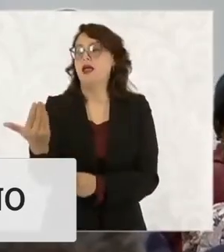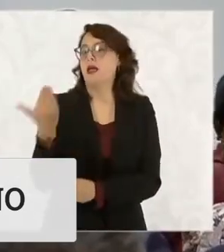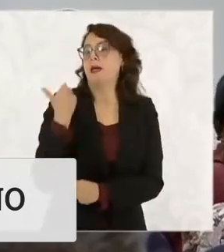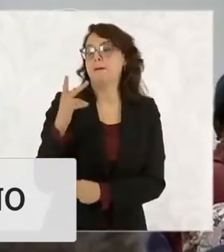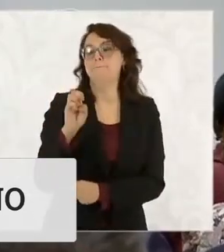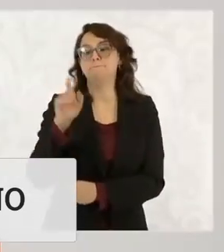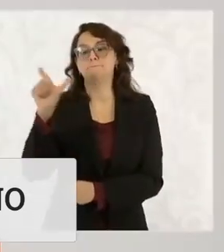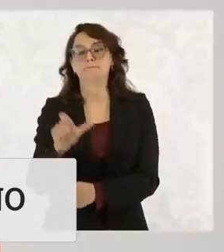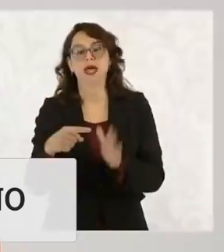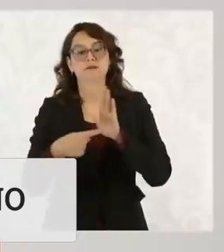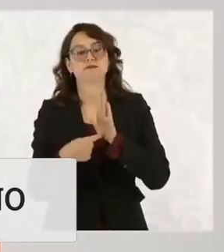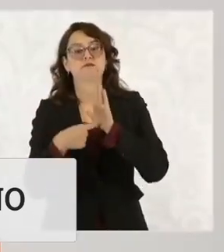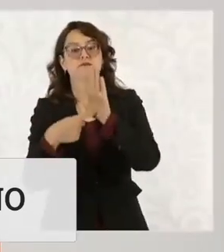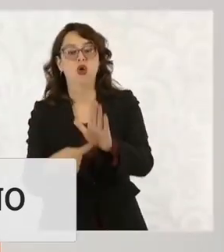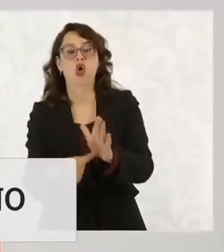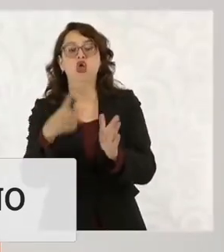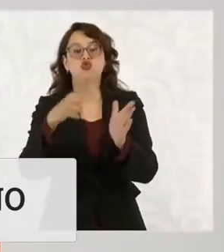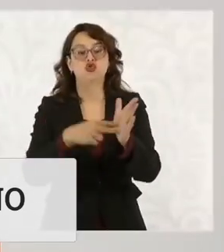Plan Estratégico